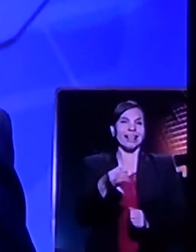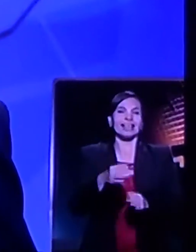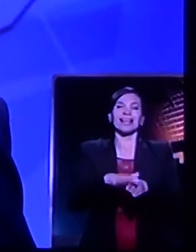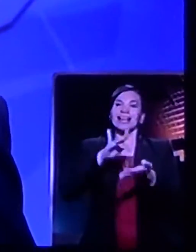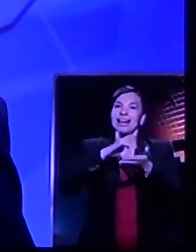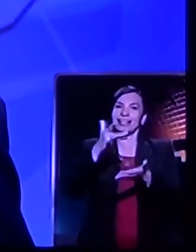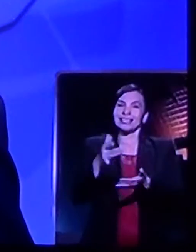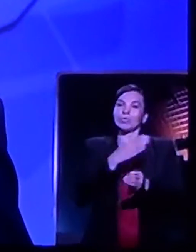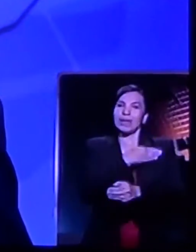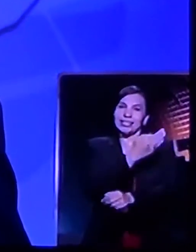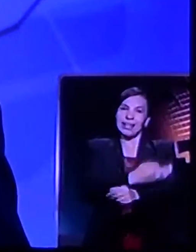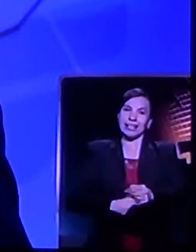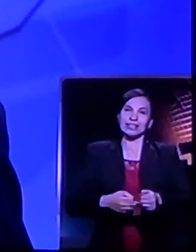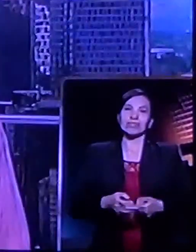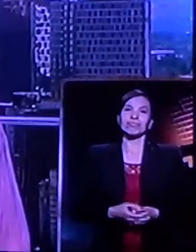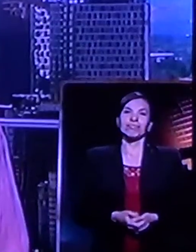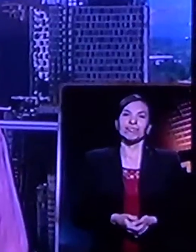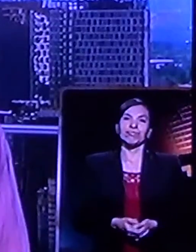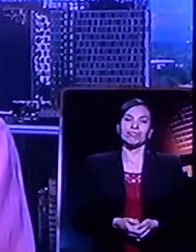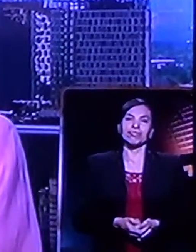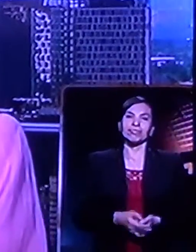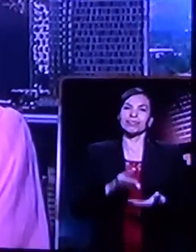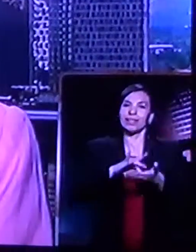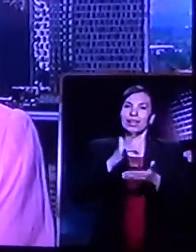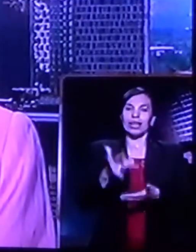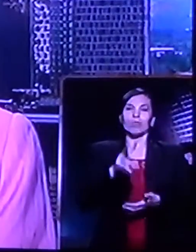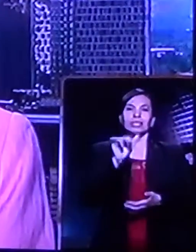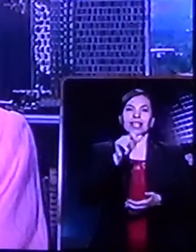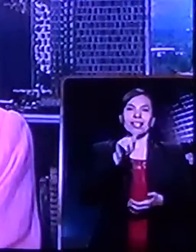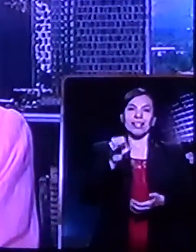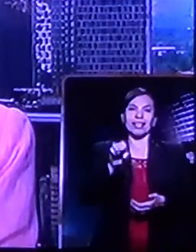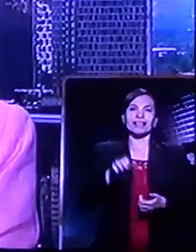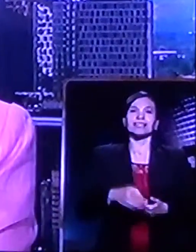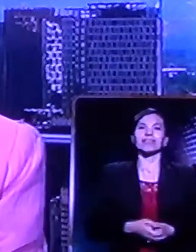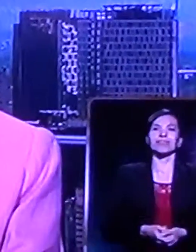Ayala. Gracias. Buenas tardes. Gracias, Vicente López Segura. Gracias.